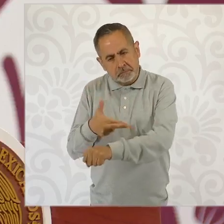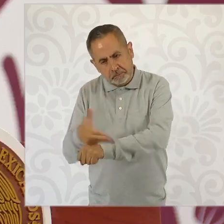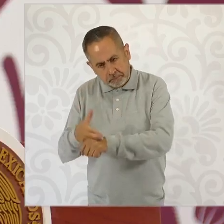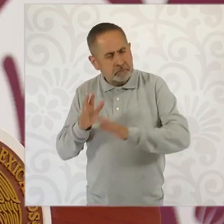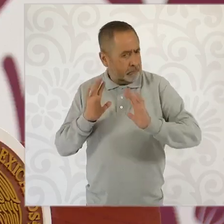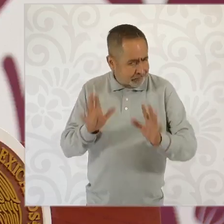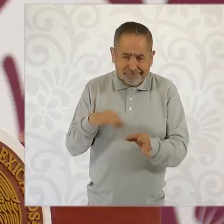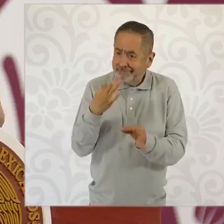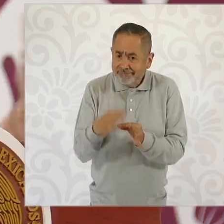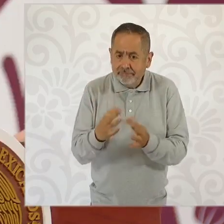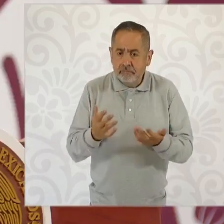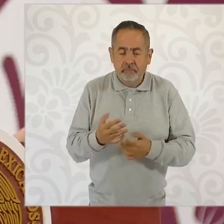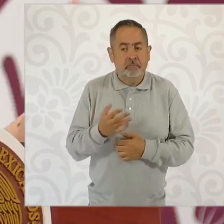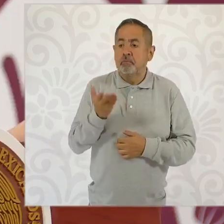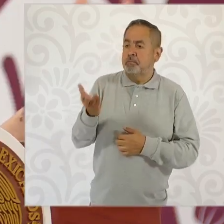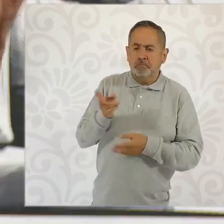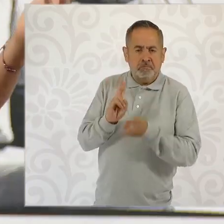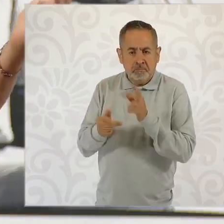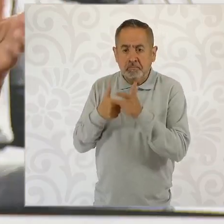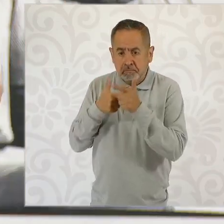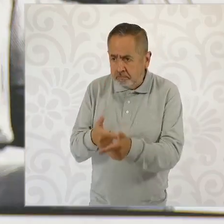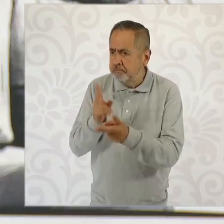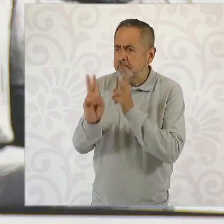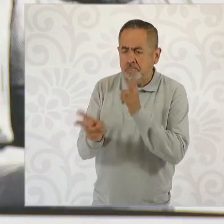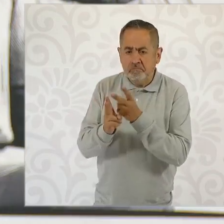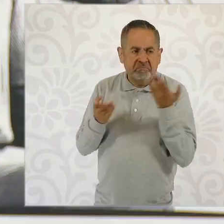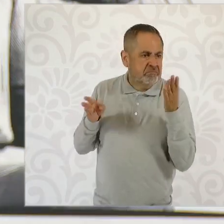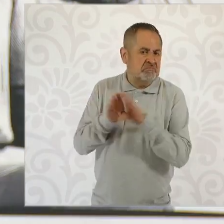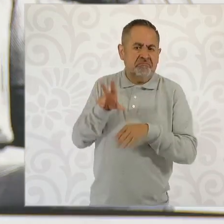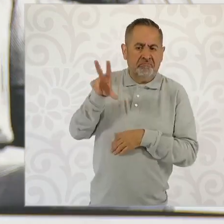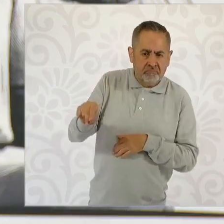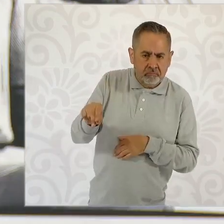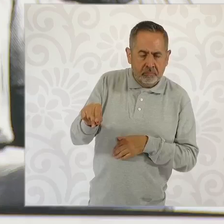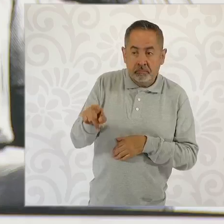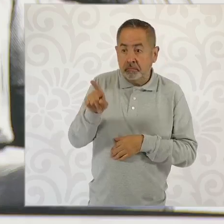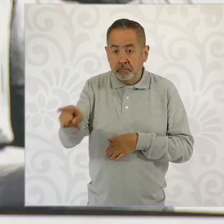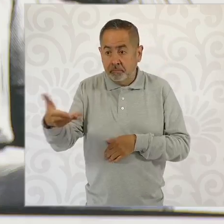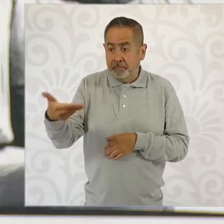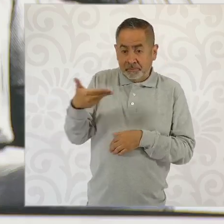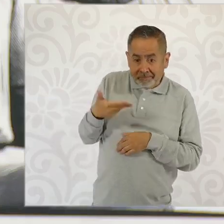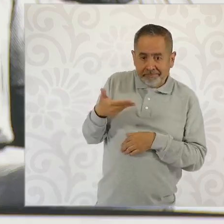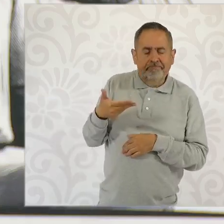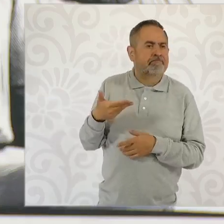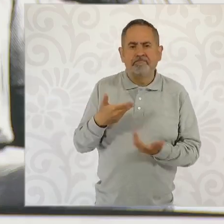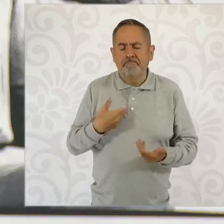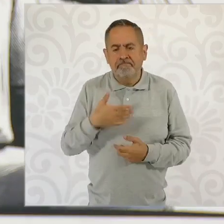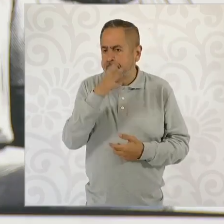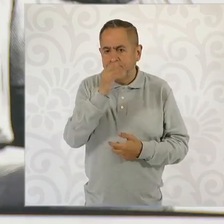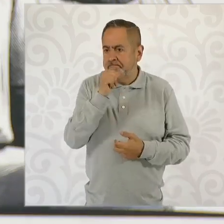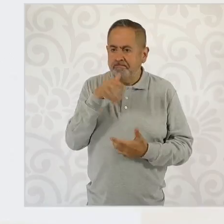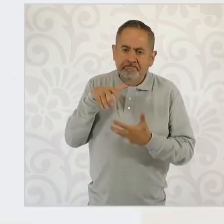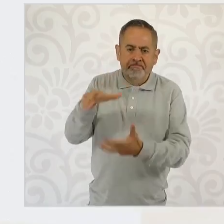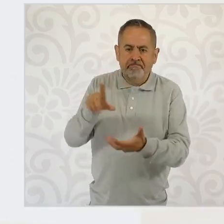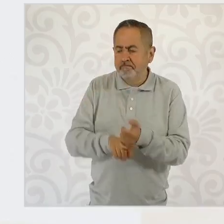dicho es, seguimos hablando, no quiere decir que, pero por el momento lo que puede dar el gobierno